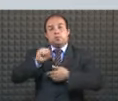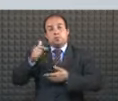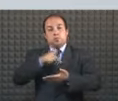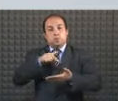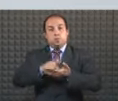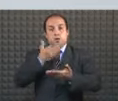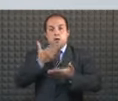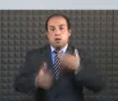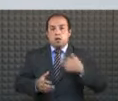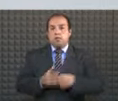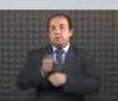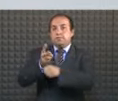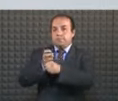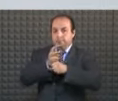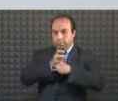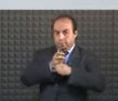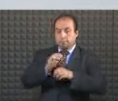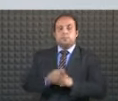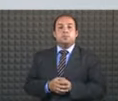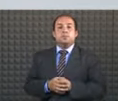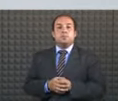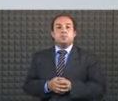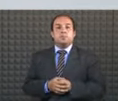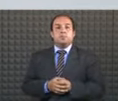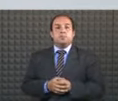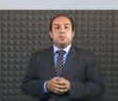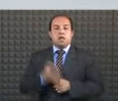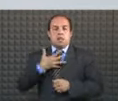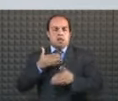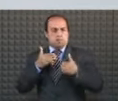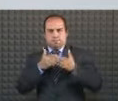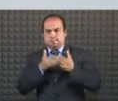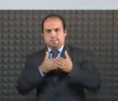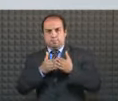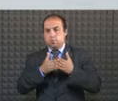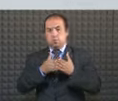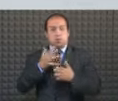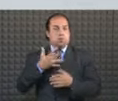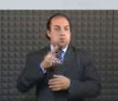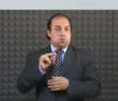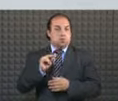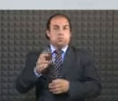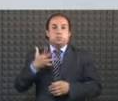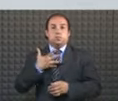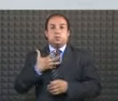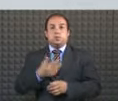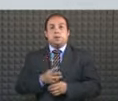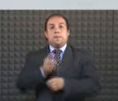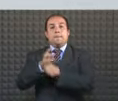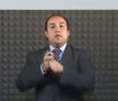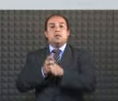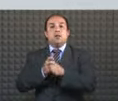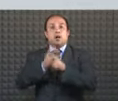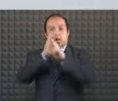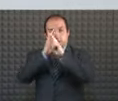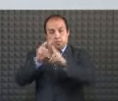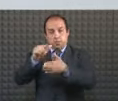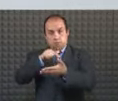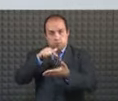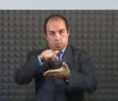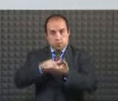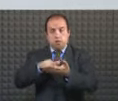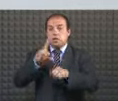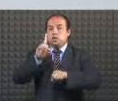más bien un llamado, más que grandes restricciones. Es un llamado a que todo el mundo respete el día y el lugar para